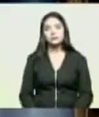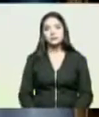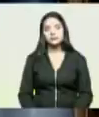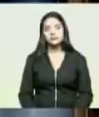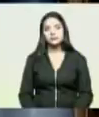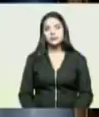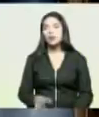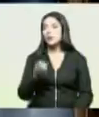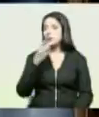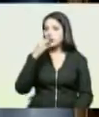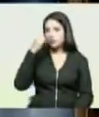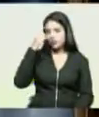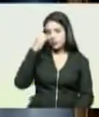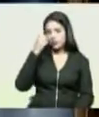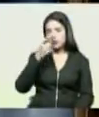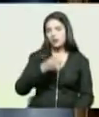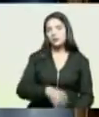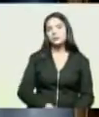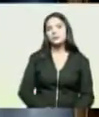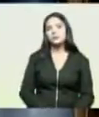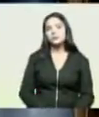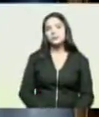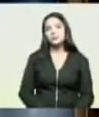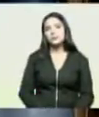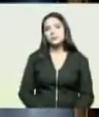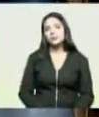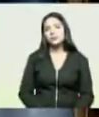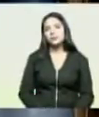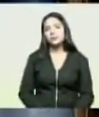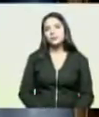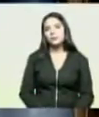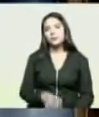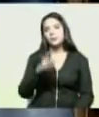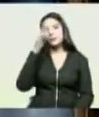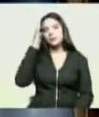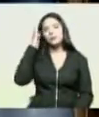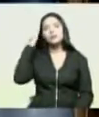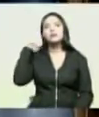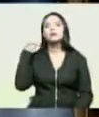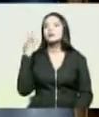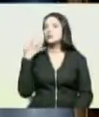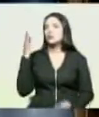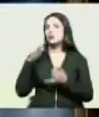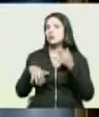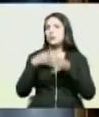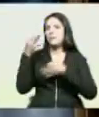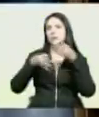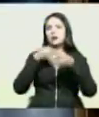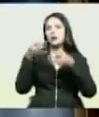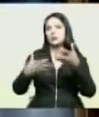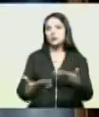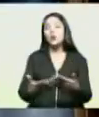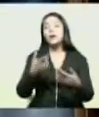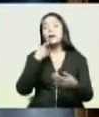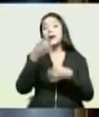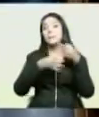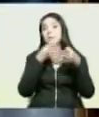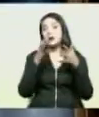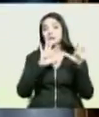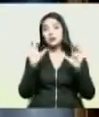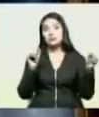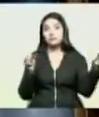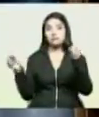Buenos días, fiscal. Buenas tardes, fiscal. Quería preguntarle, respecto a su última explicación, usted señala que fueron